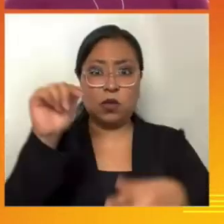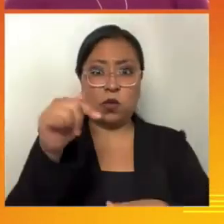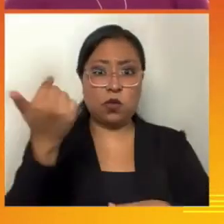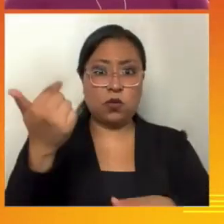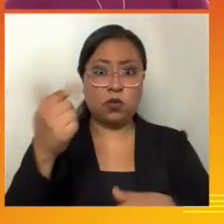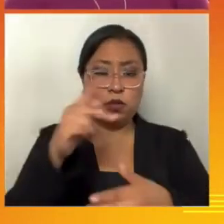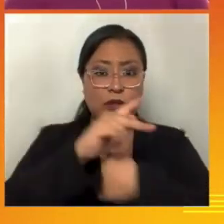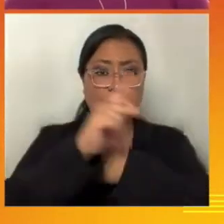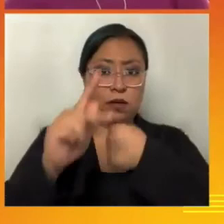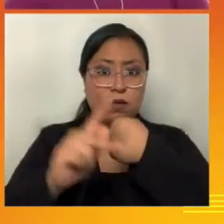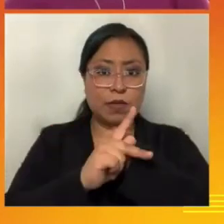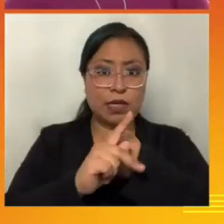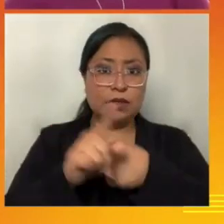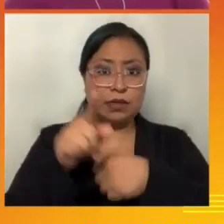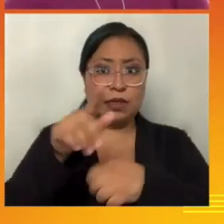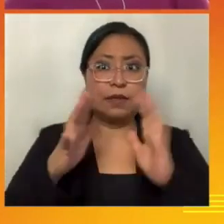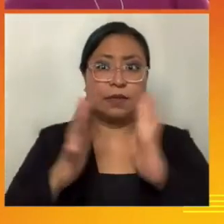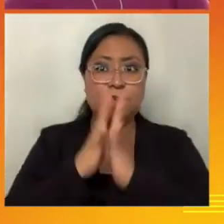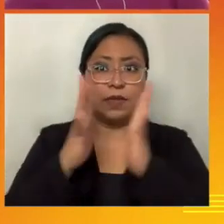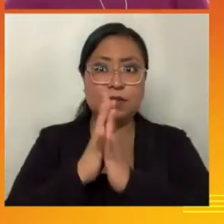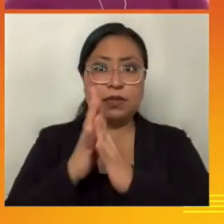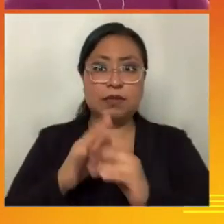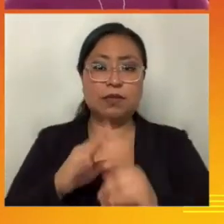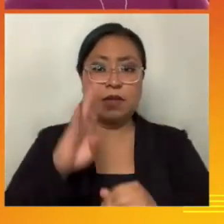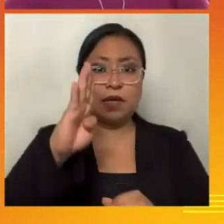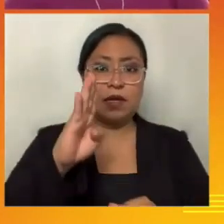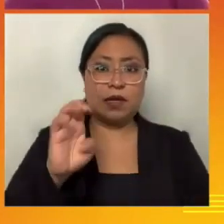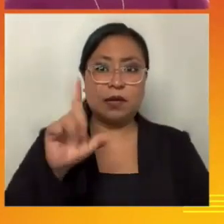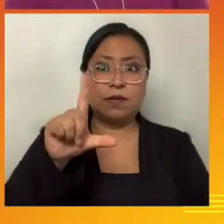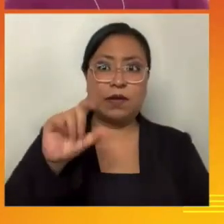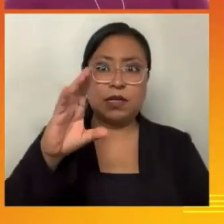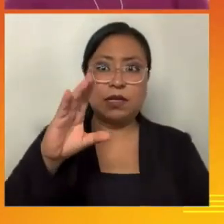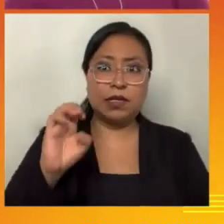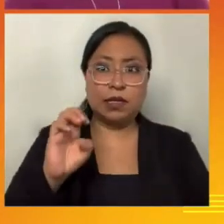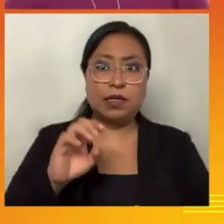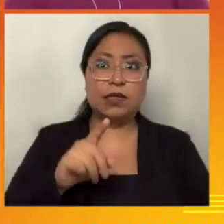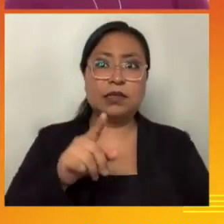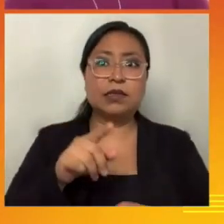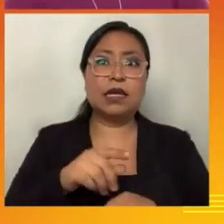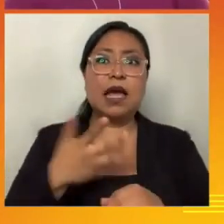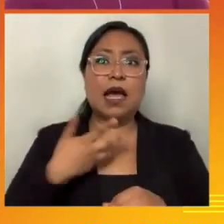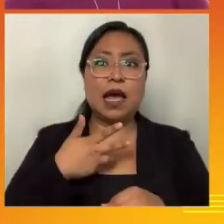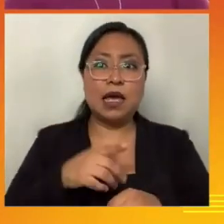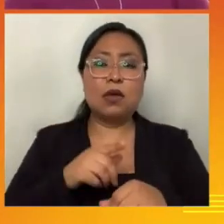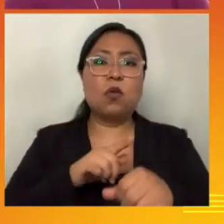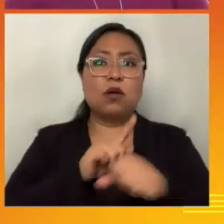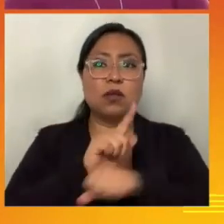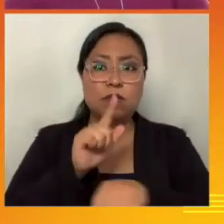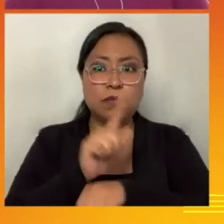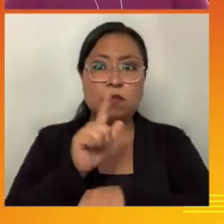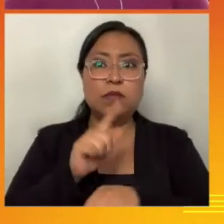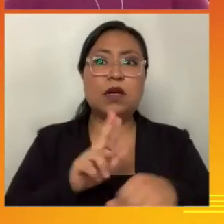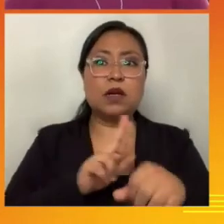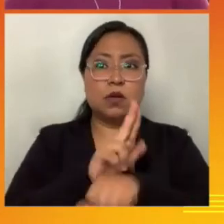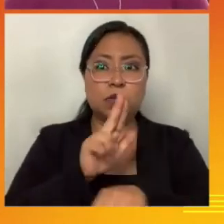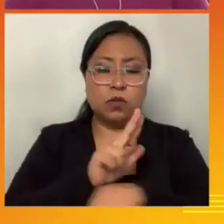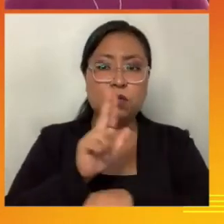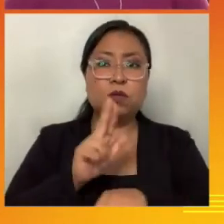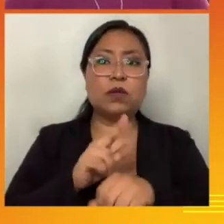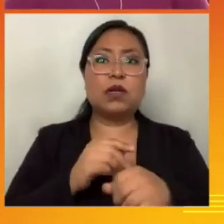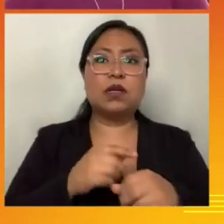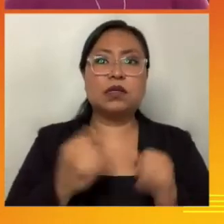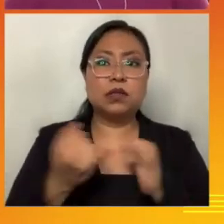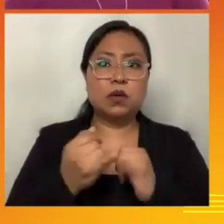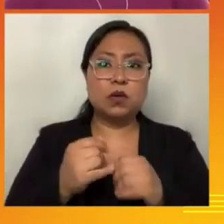son Belice, Guatemala, Bolivia, Ecuador, El Salvador, Honduras, Nicaragua, República Dominicana,